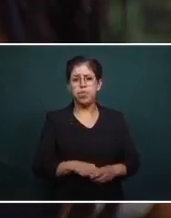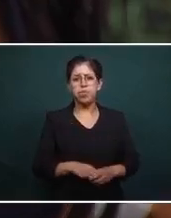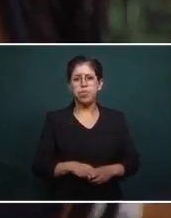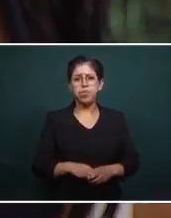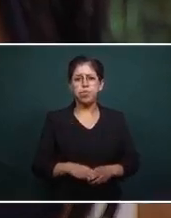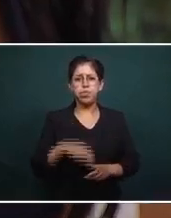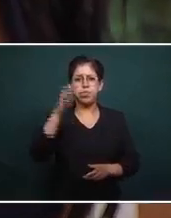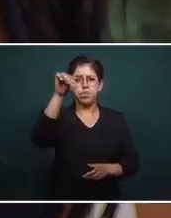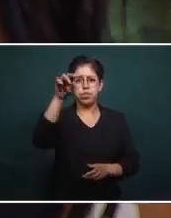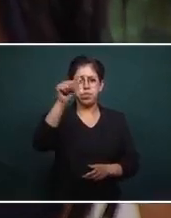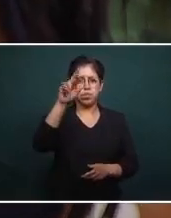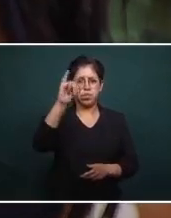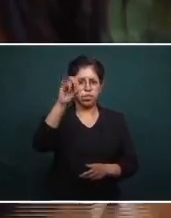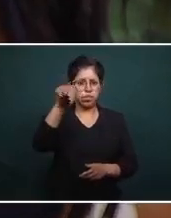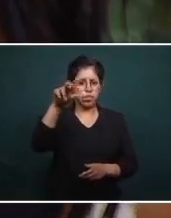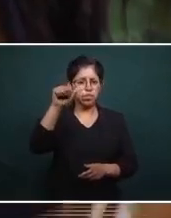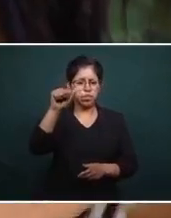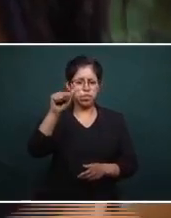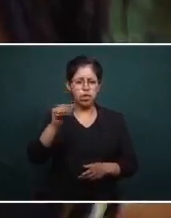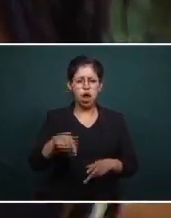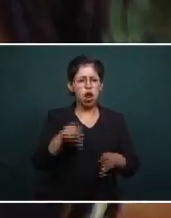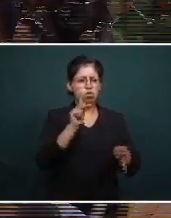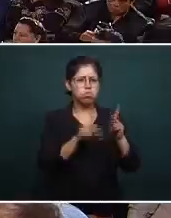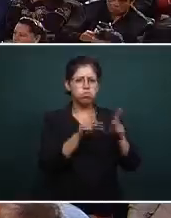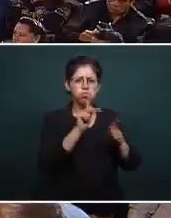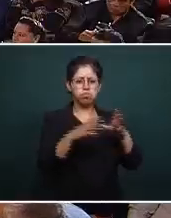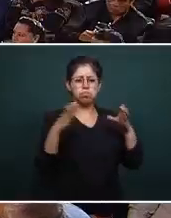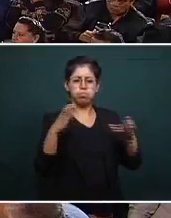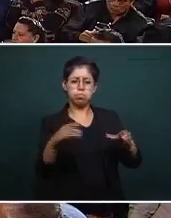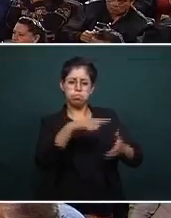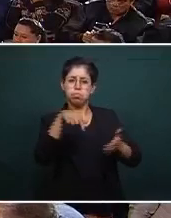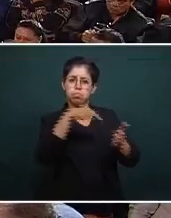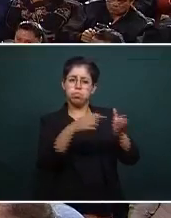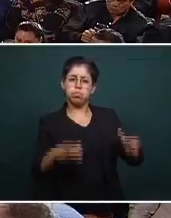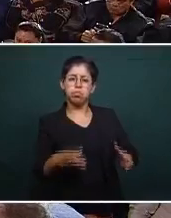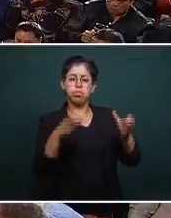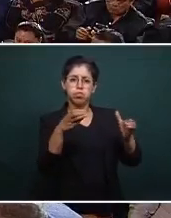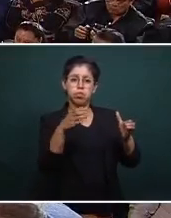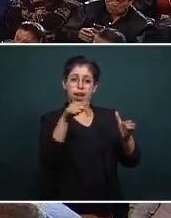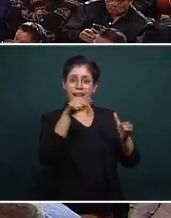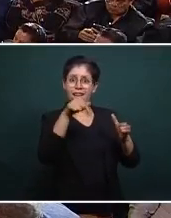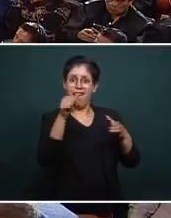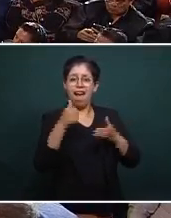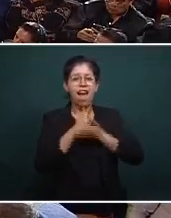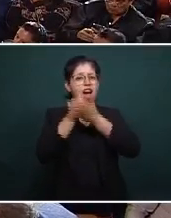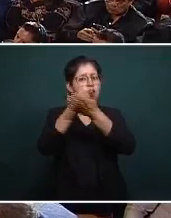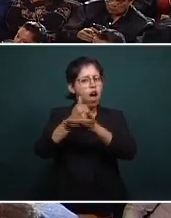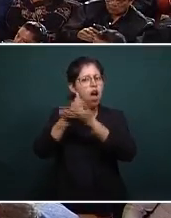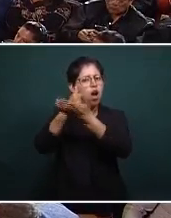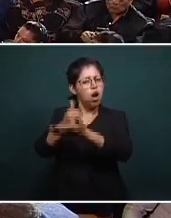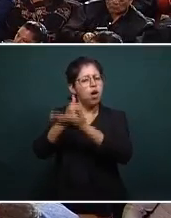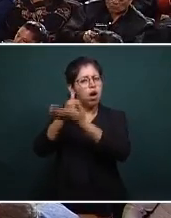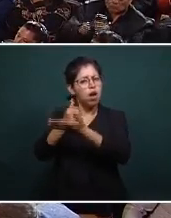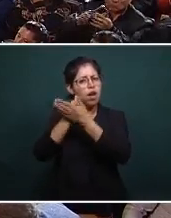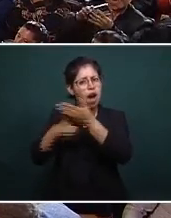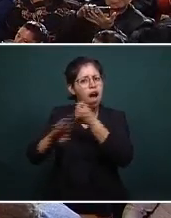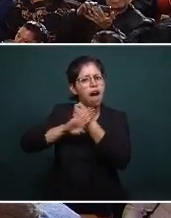algunos empresarios de aquí, algunos ciudadanos, que esa base estaba ayudando a inhibir un poco el delito del secuestro y que esa